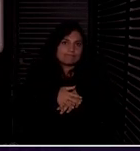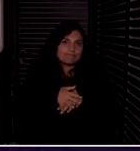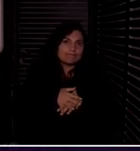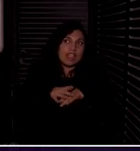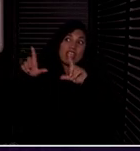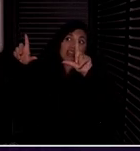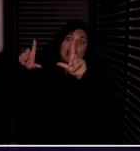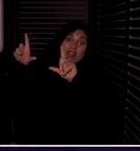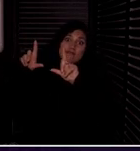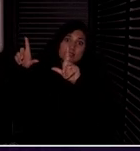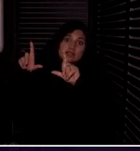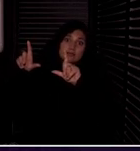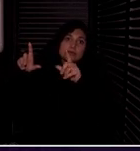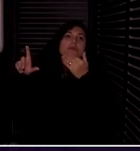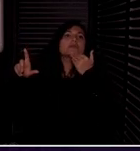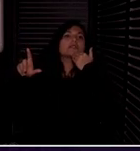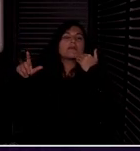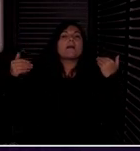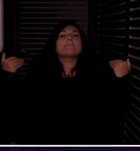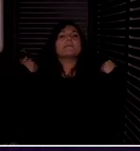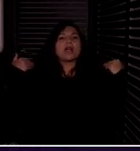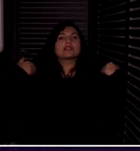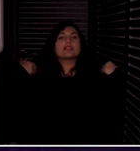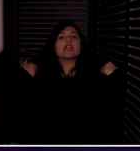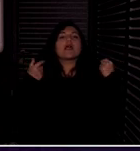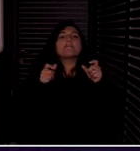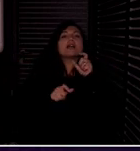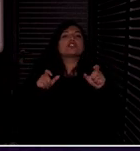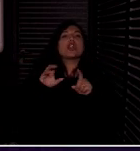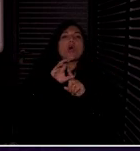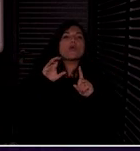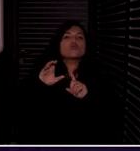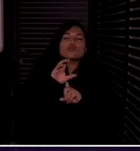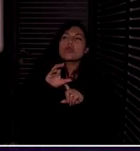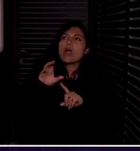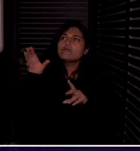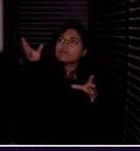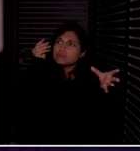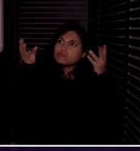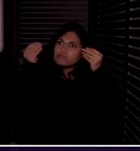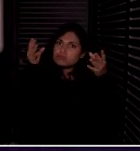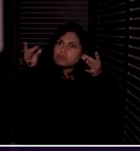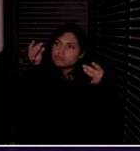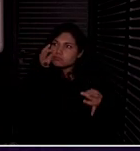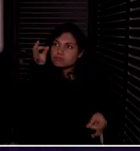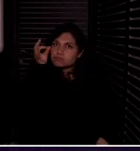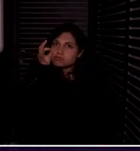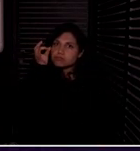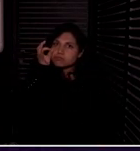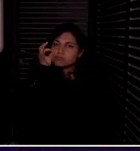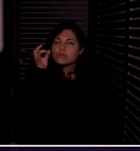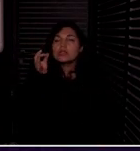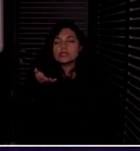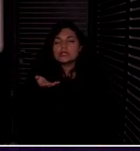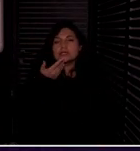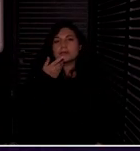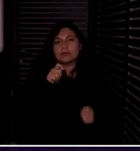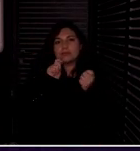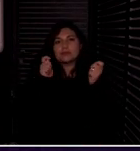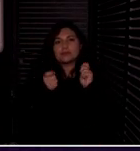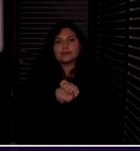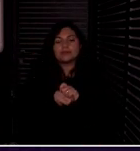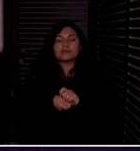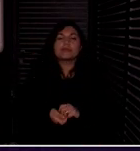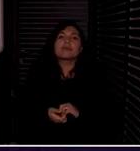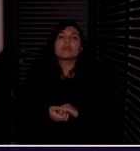dispositivo, sino de las prácticas de consumo cultural y de los procesos de desarrollo. Por tanto, la pregunta no es banal, sobre todo cuando hablamos de debates de